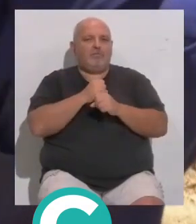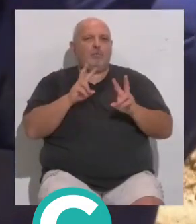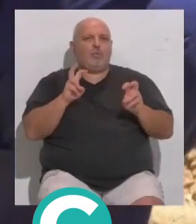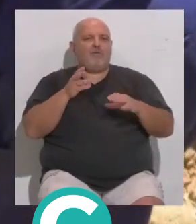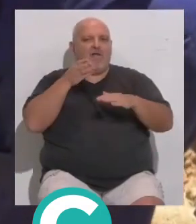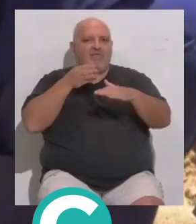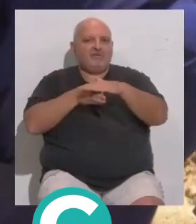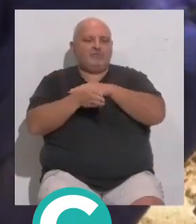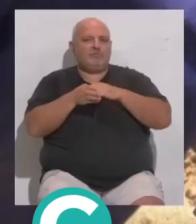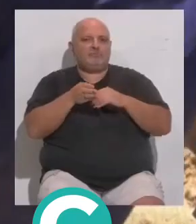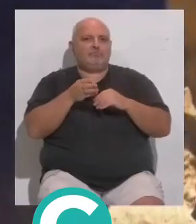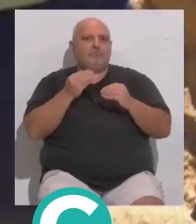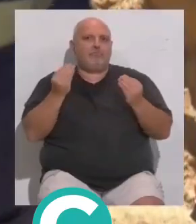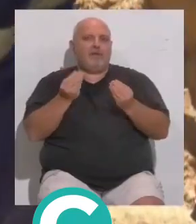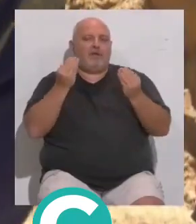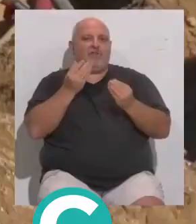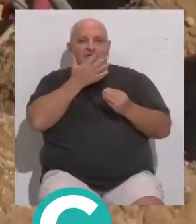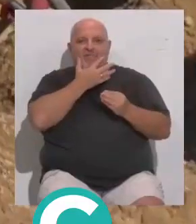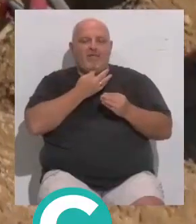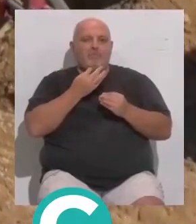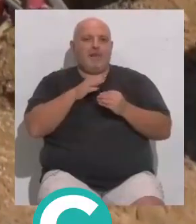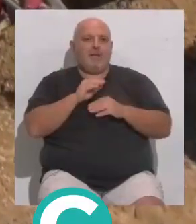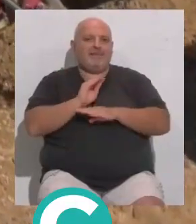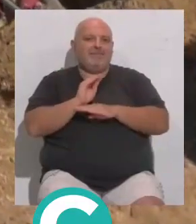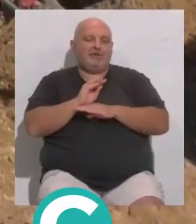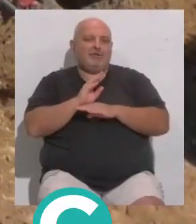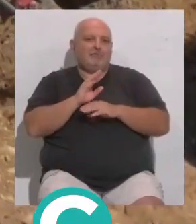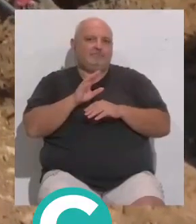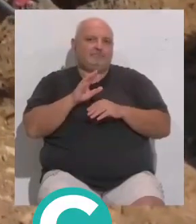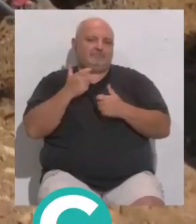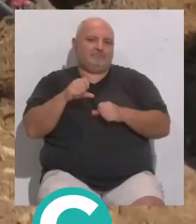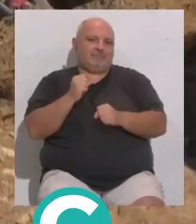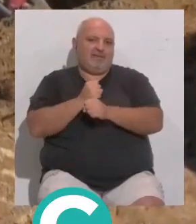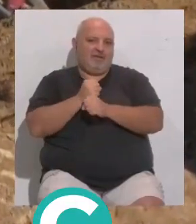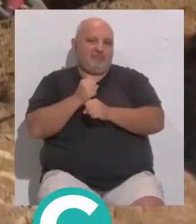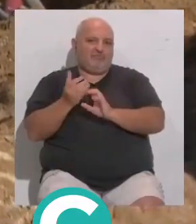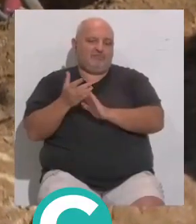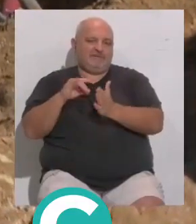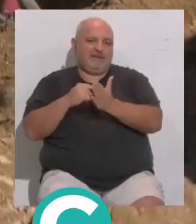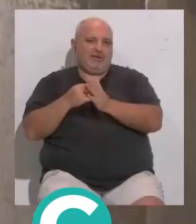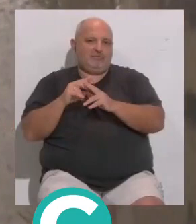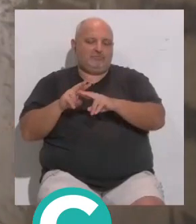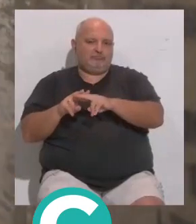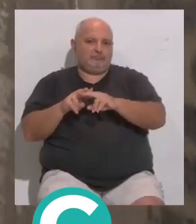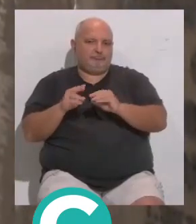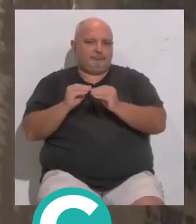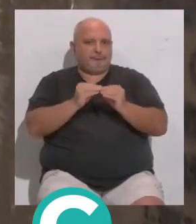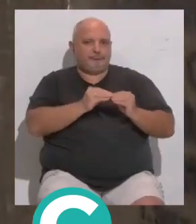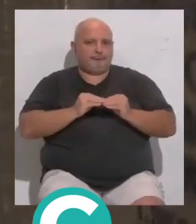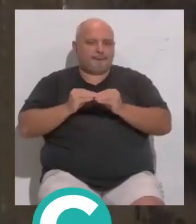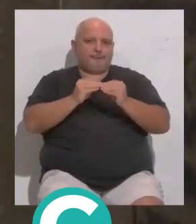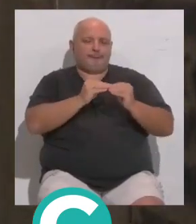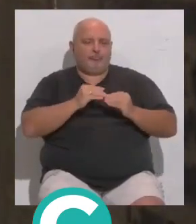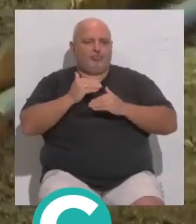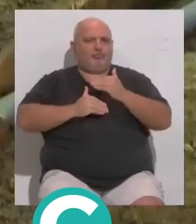nuevo acceso que permita una mayor facilidad para el mantenimiento por parte de los operarios y técnicos y que se encuentra en una